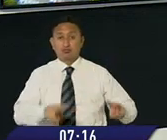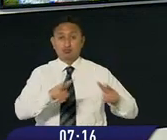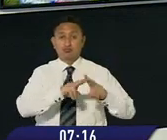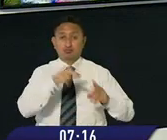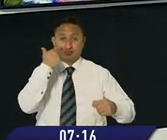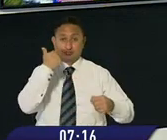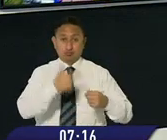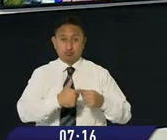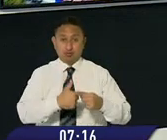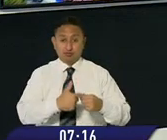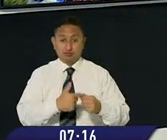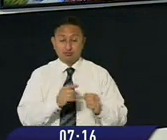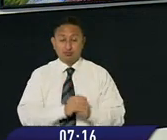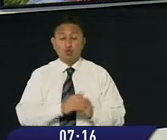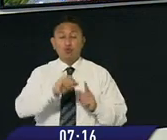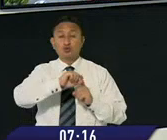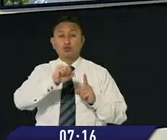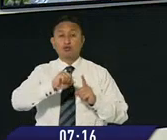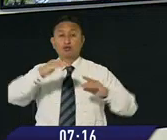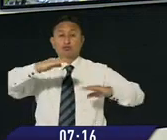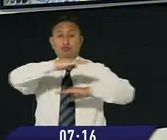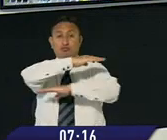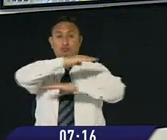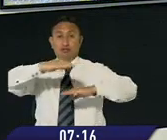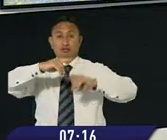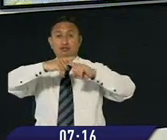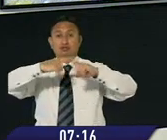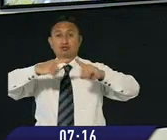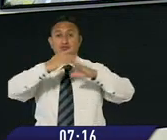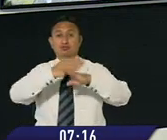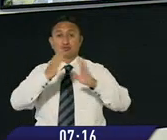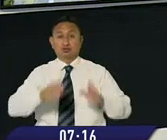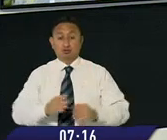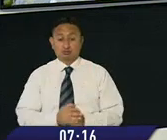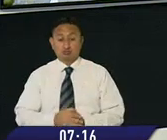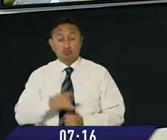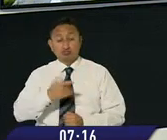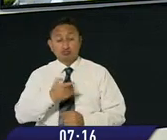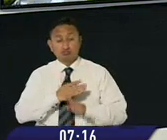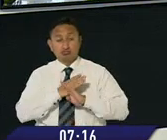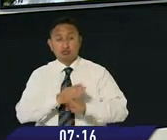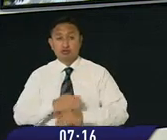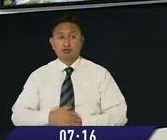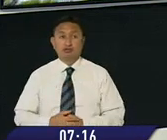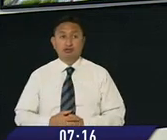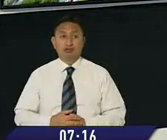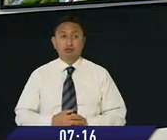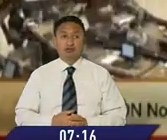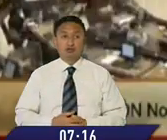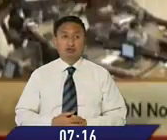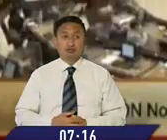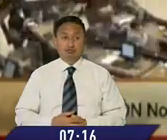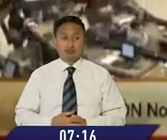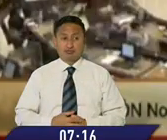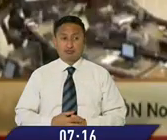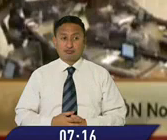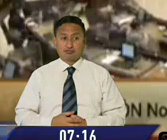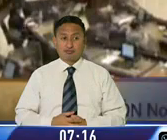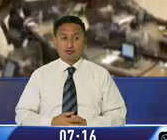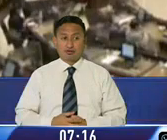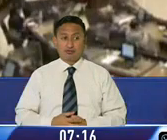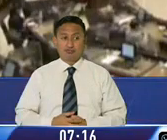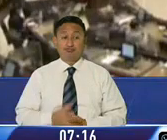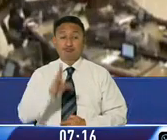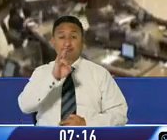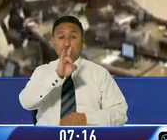los combustibles con un sistema de bandas. El exfuncionario se defendió de las acusaciones. Tras más de